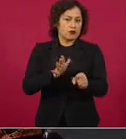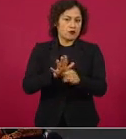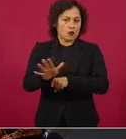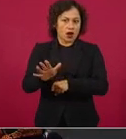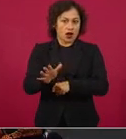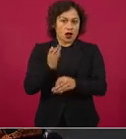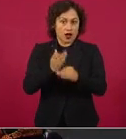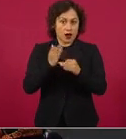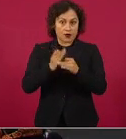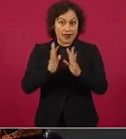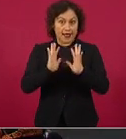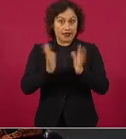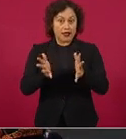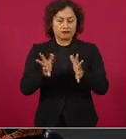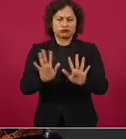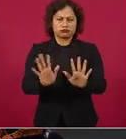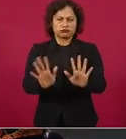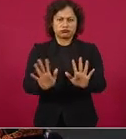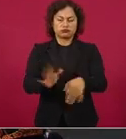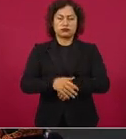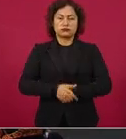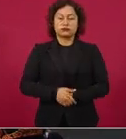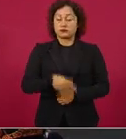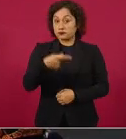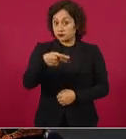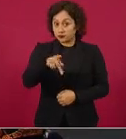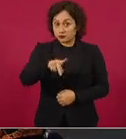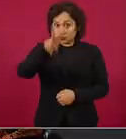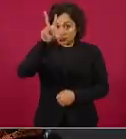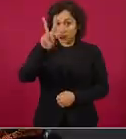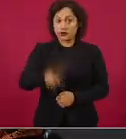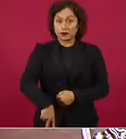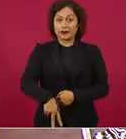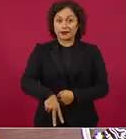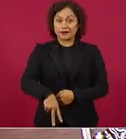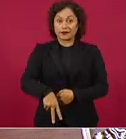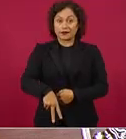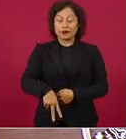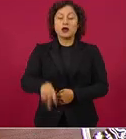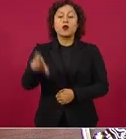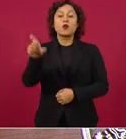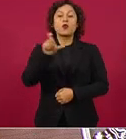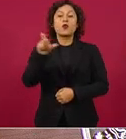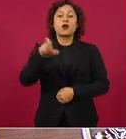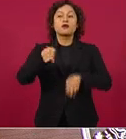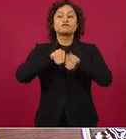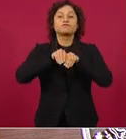Pero estuvo muy bien lo del Todos Somos Loret.